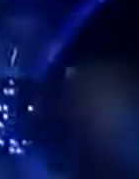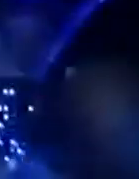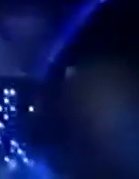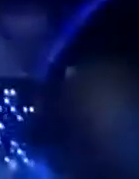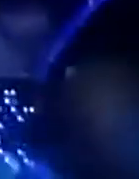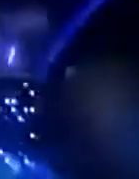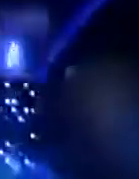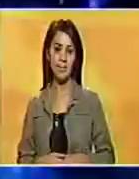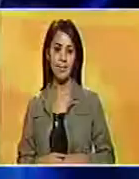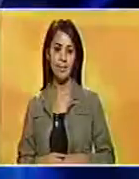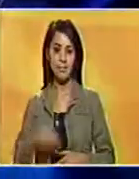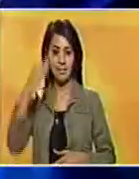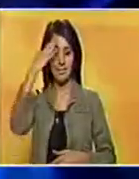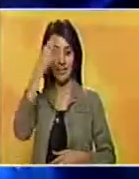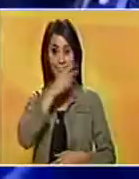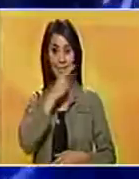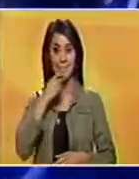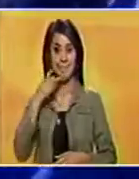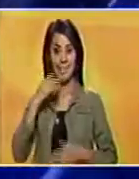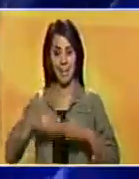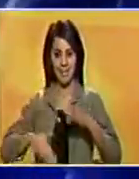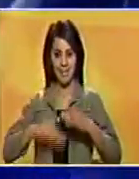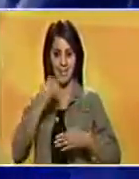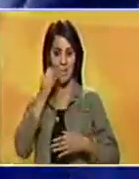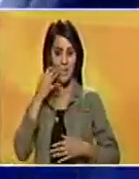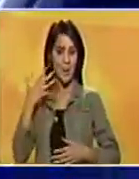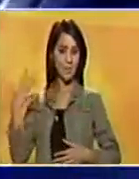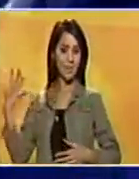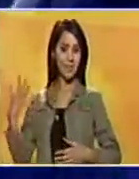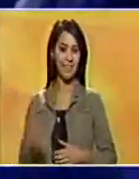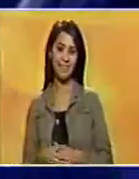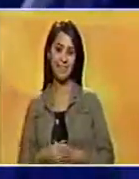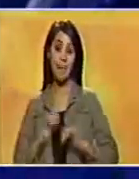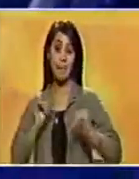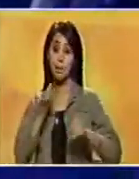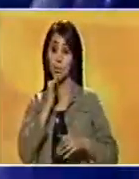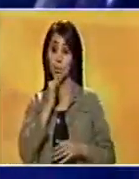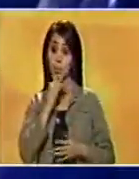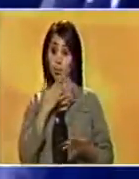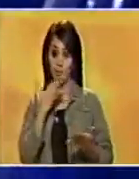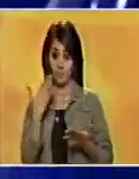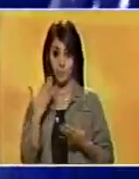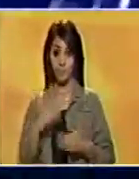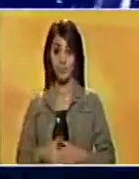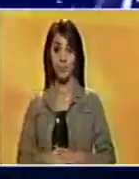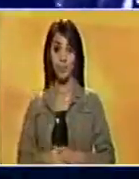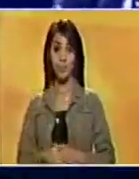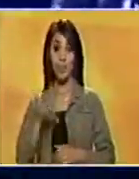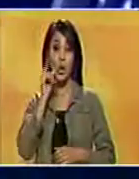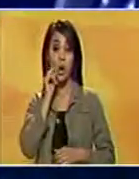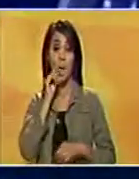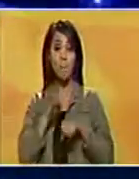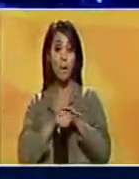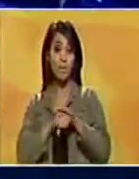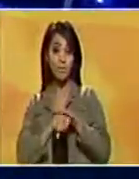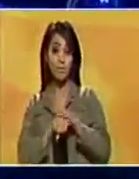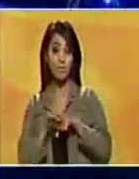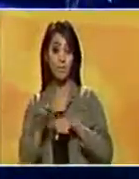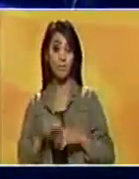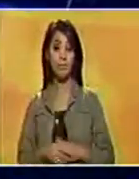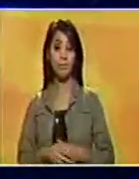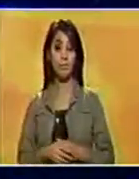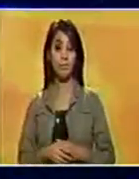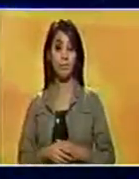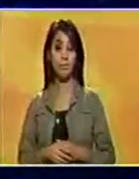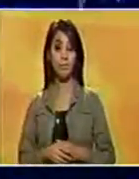Hola, ¿qué tal amigos? Soy Karelis Cuadros y esto es Estrenos y Estrellas. Iniciamos las noticias del mundo del entretenimiento con Pitbull, ya que el cantante ofrecerá un